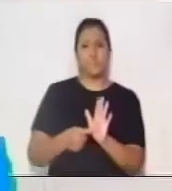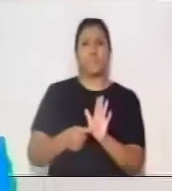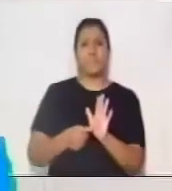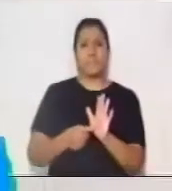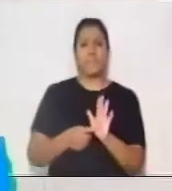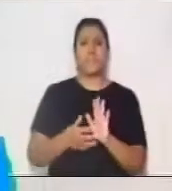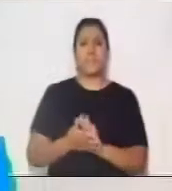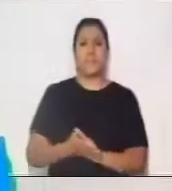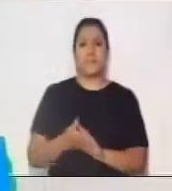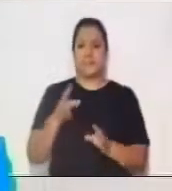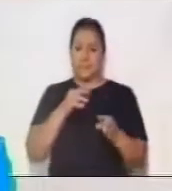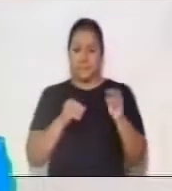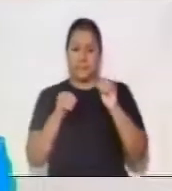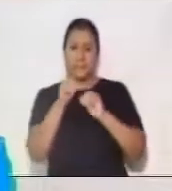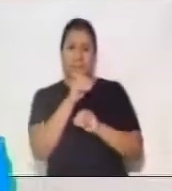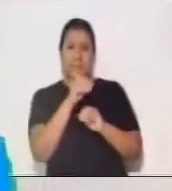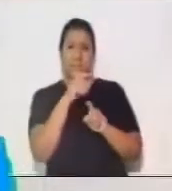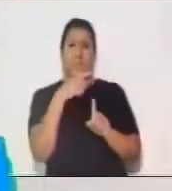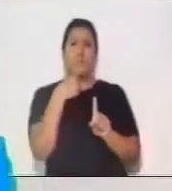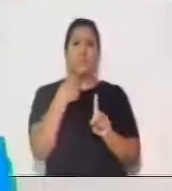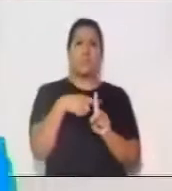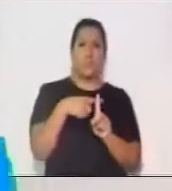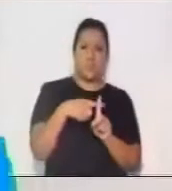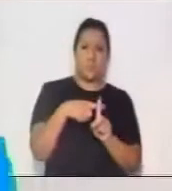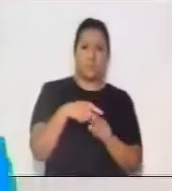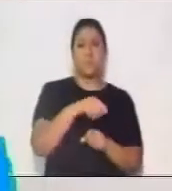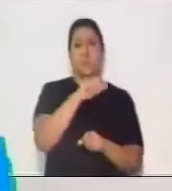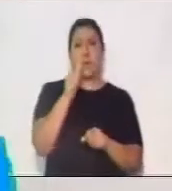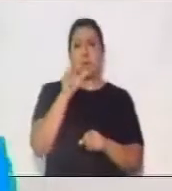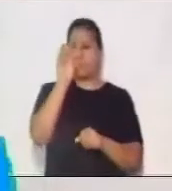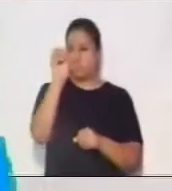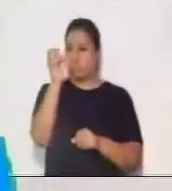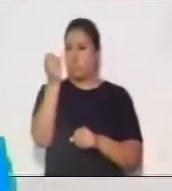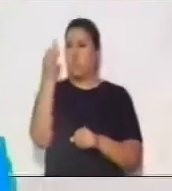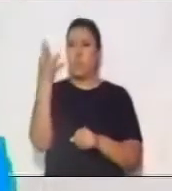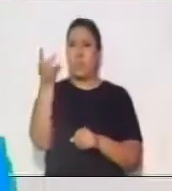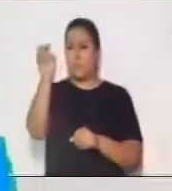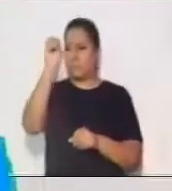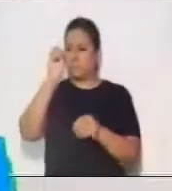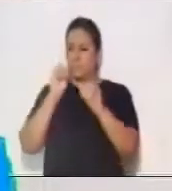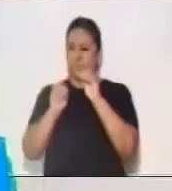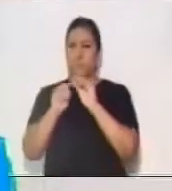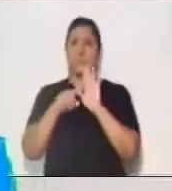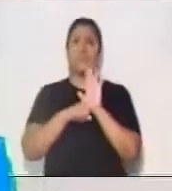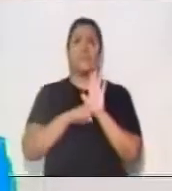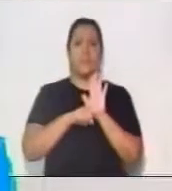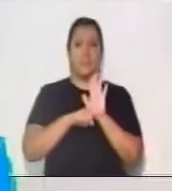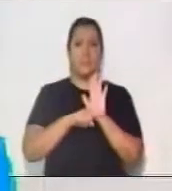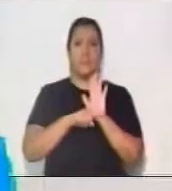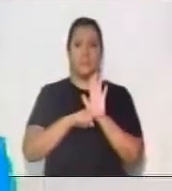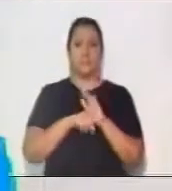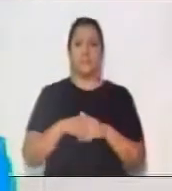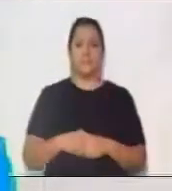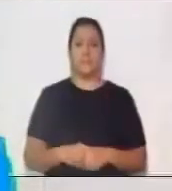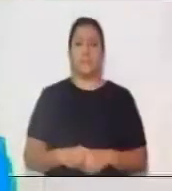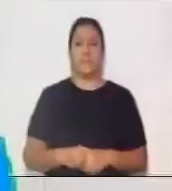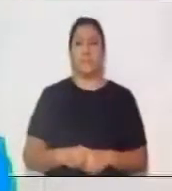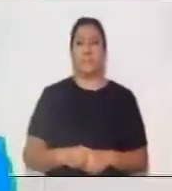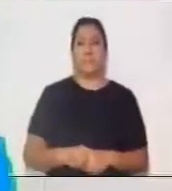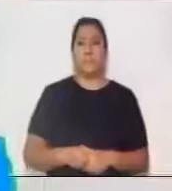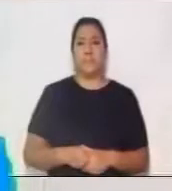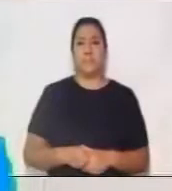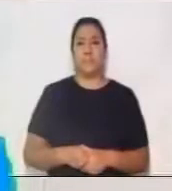Conseguir un pelo largo siempre ha sido una larga historia, hasta ahora. Toda la línea Pantene ha sido reinventada. Su nueva